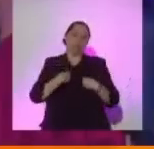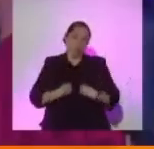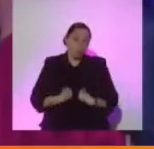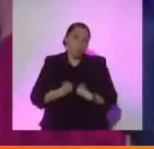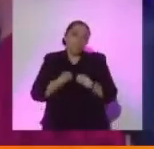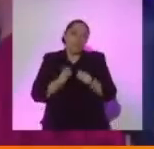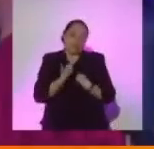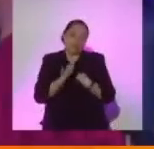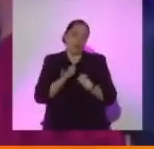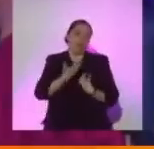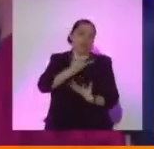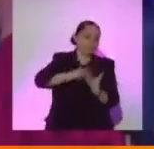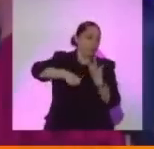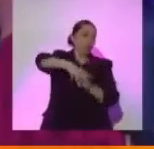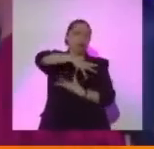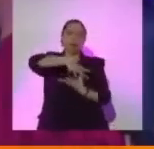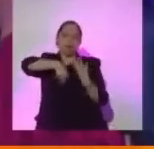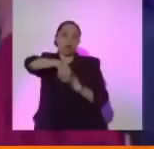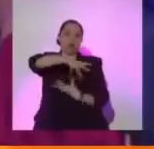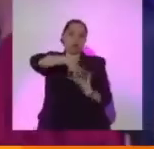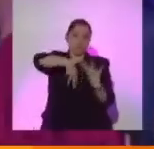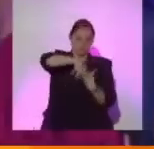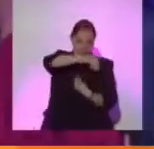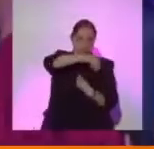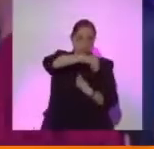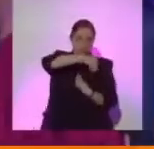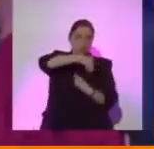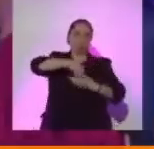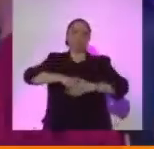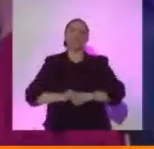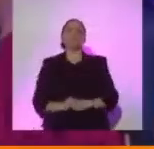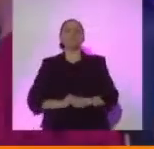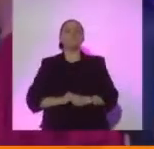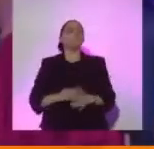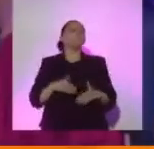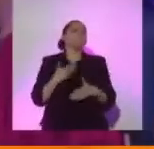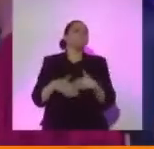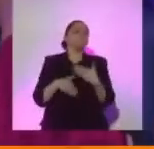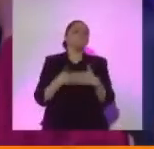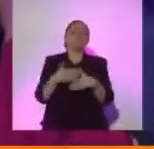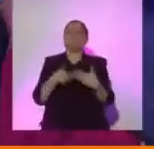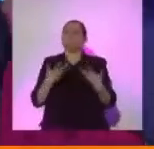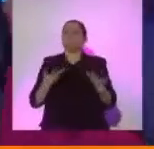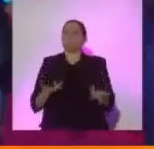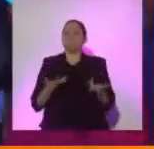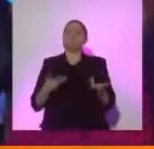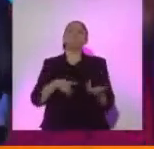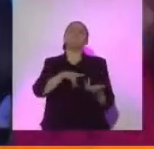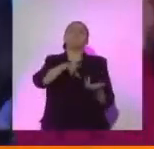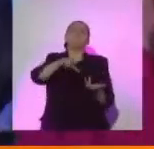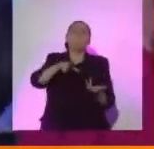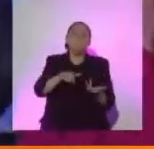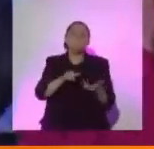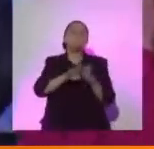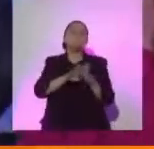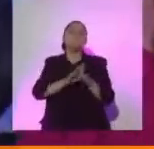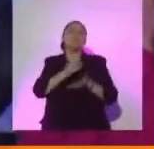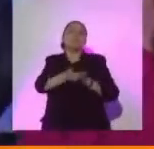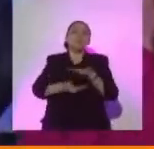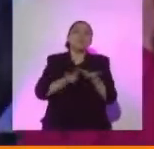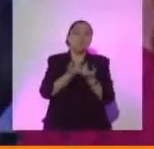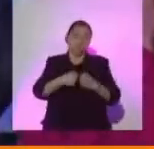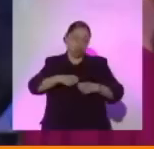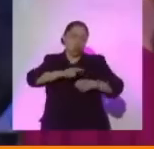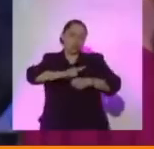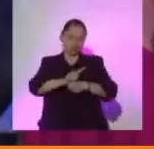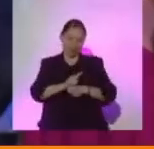y hay otras con las que no que explicado fundamentalmente Cómo es que se ha salido de la pobreza Cómo se le puede hacer Gerardo Esquivel bueno tampoco le